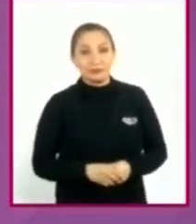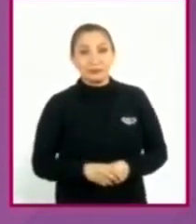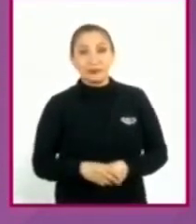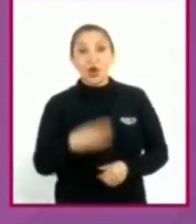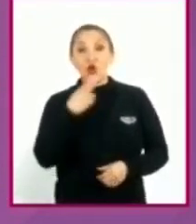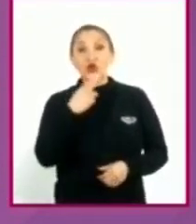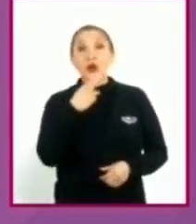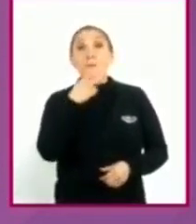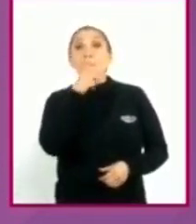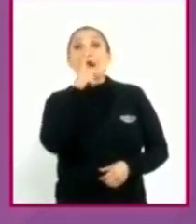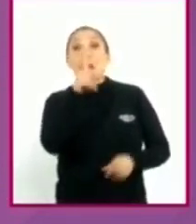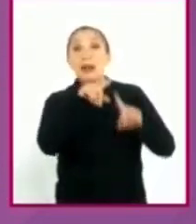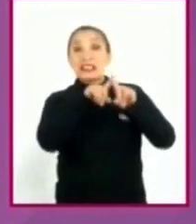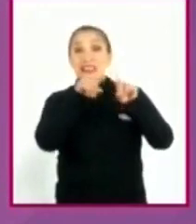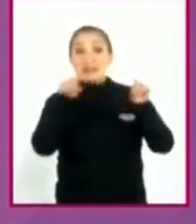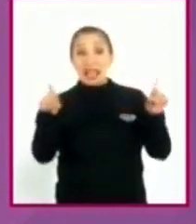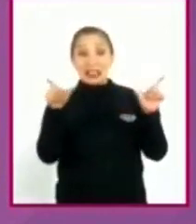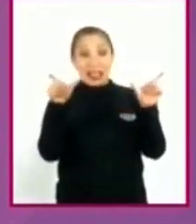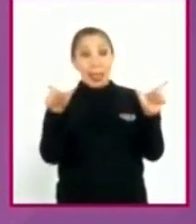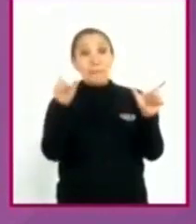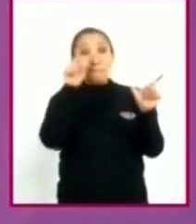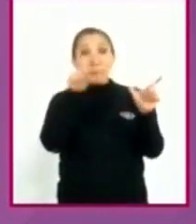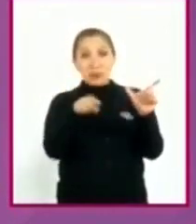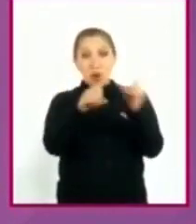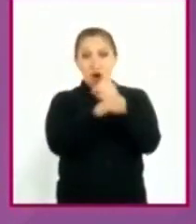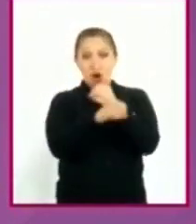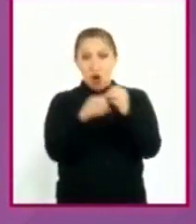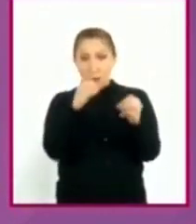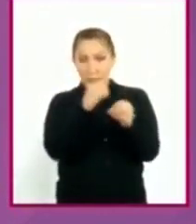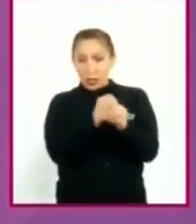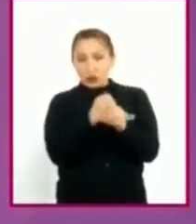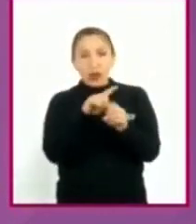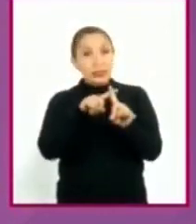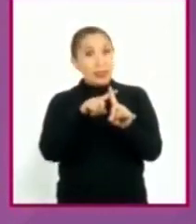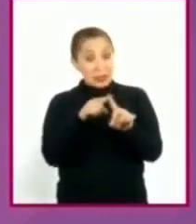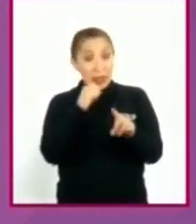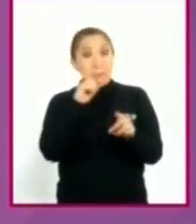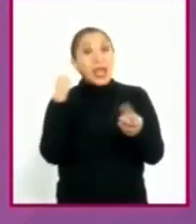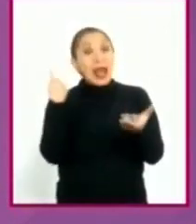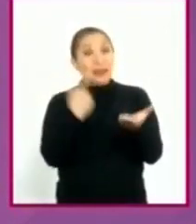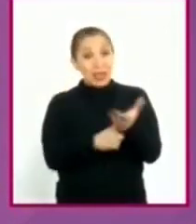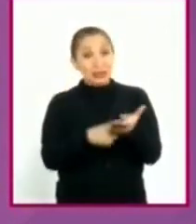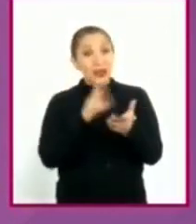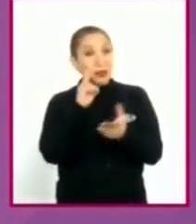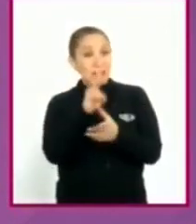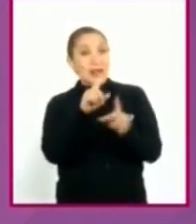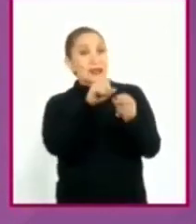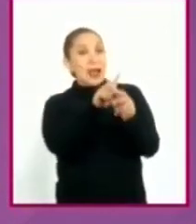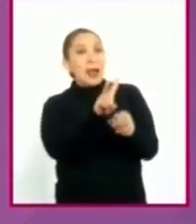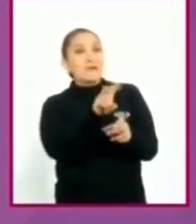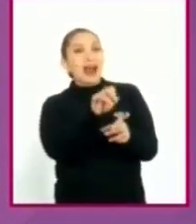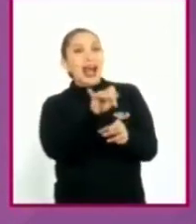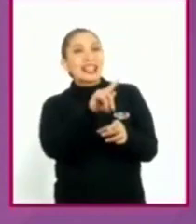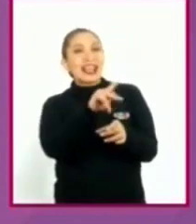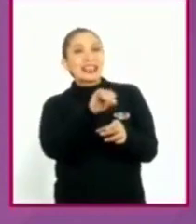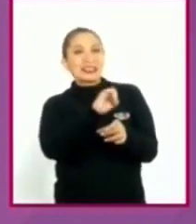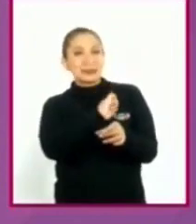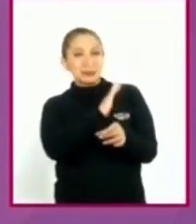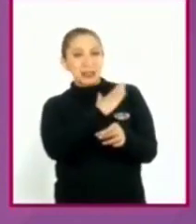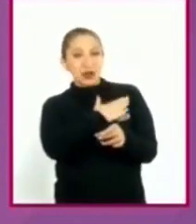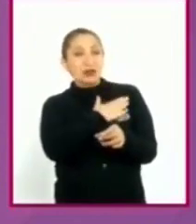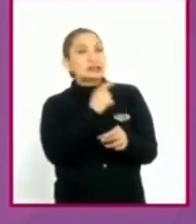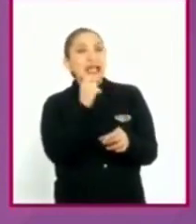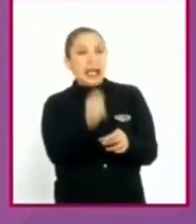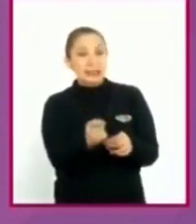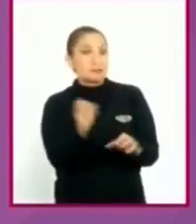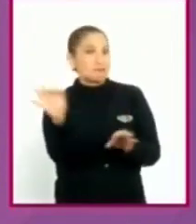uso de palabras diferentes para nombrar al mismo objeto es otro elemento que distingue a las variantes del español. Esto